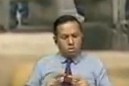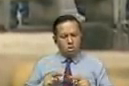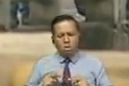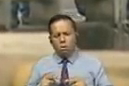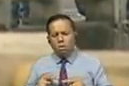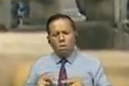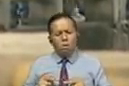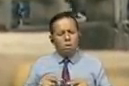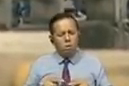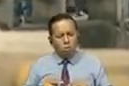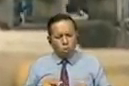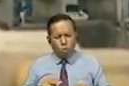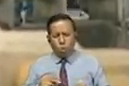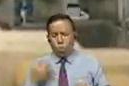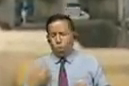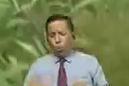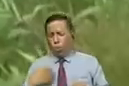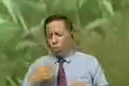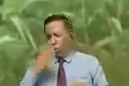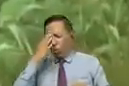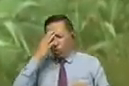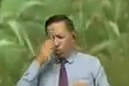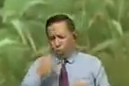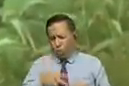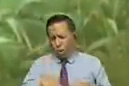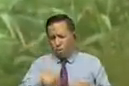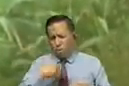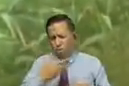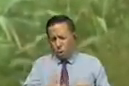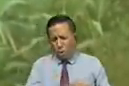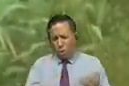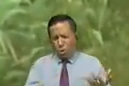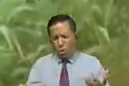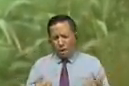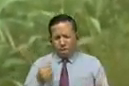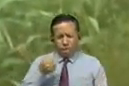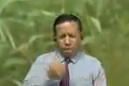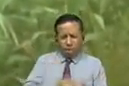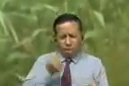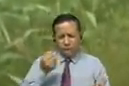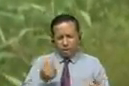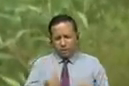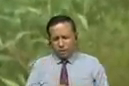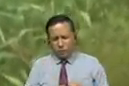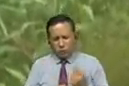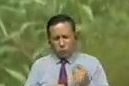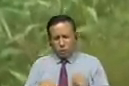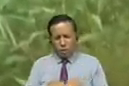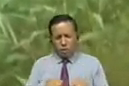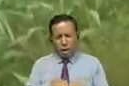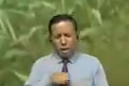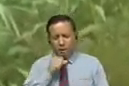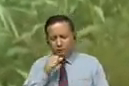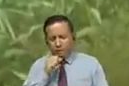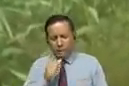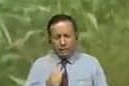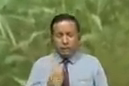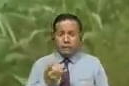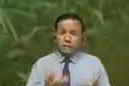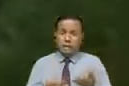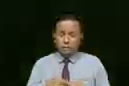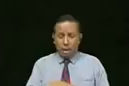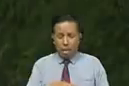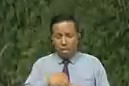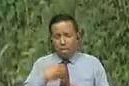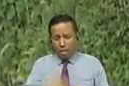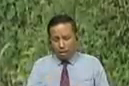cómo quedó el occiso, con la camiseta levantada del impacto contra el piso y sin un zapato. Quizá este se desprendió durante la